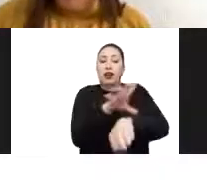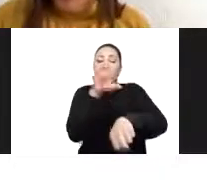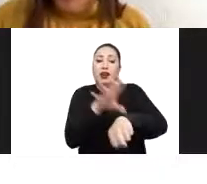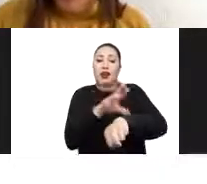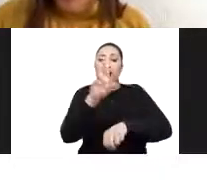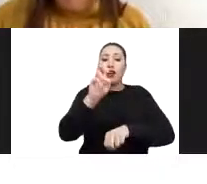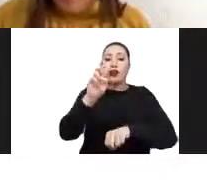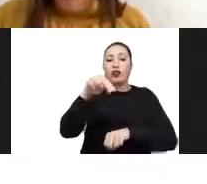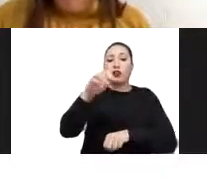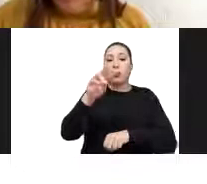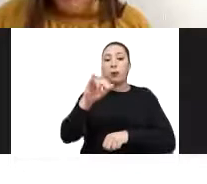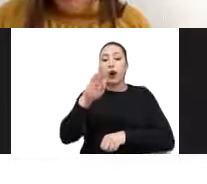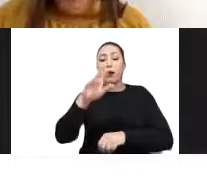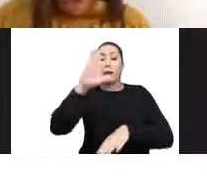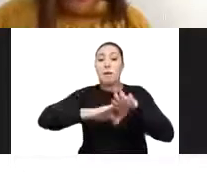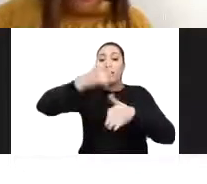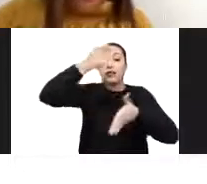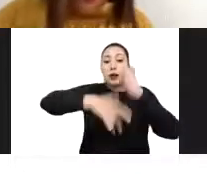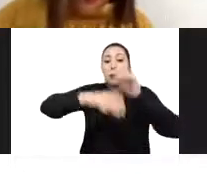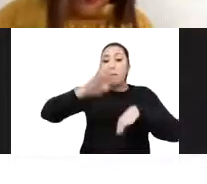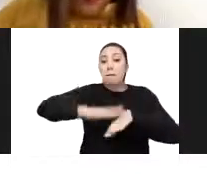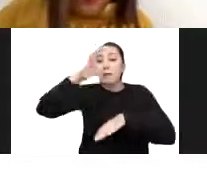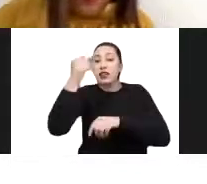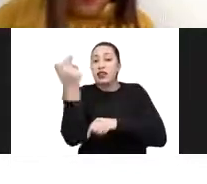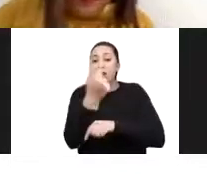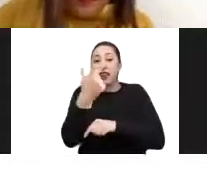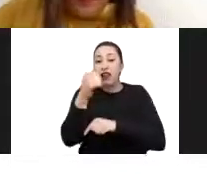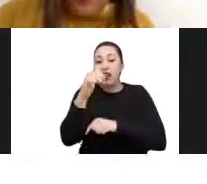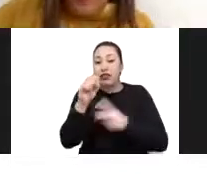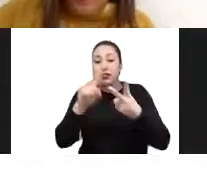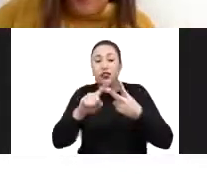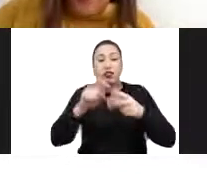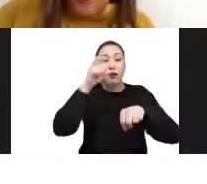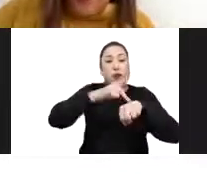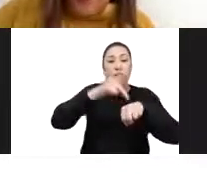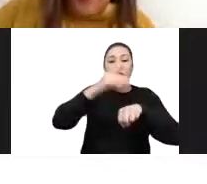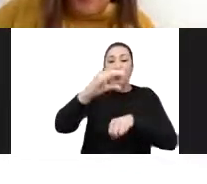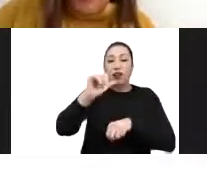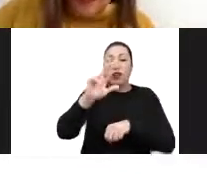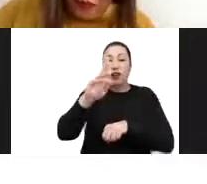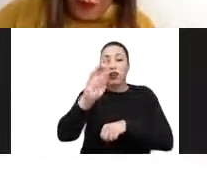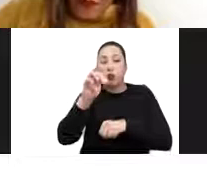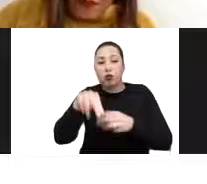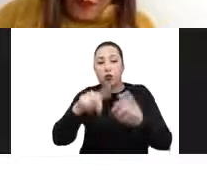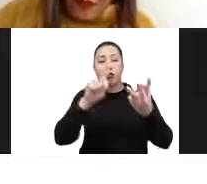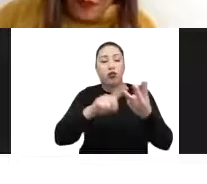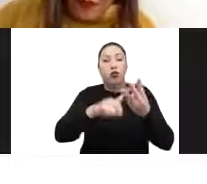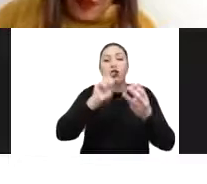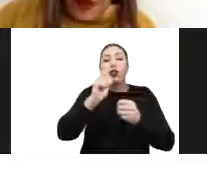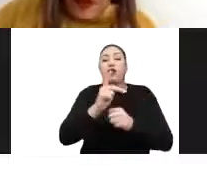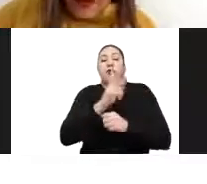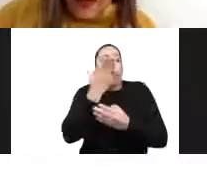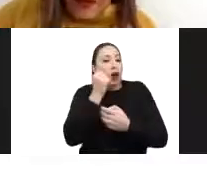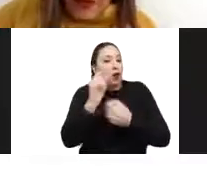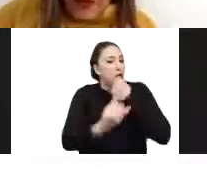más baratas, más que el gas, más que el carbón, más que el combustóleo, y no tienen impactos en la salud ni